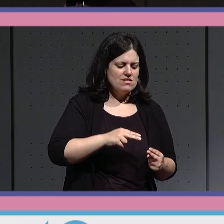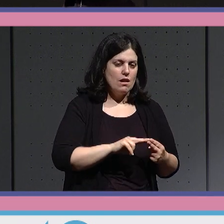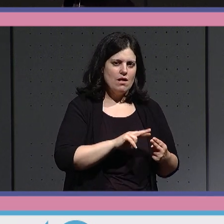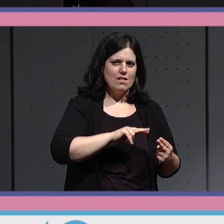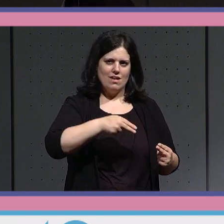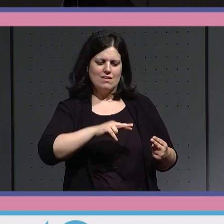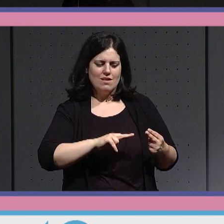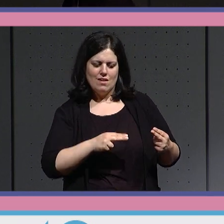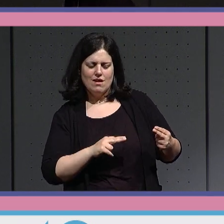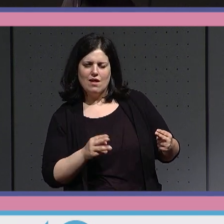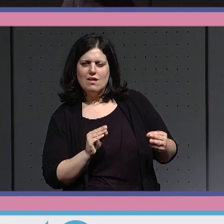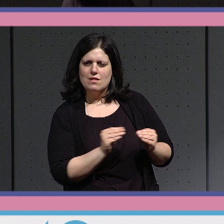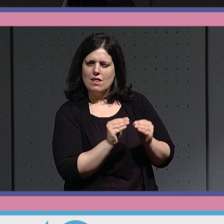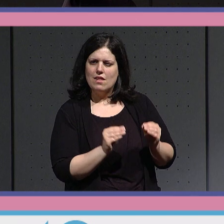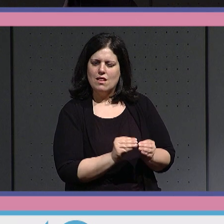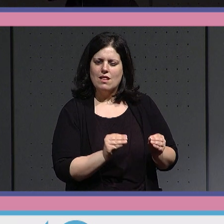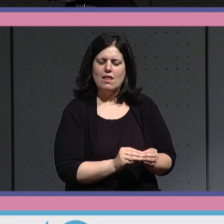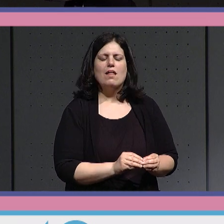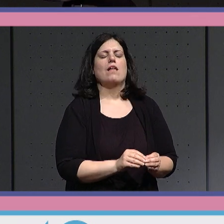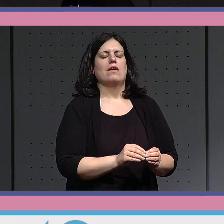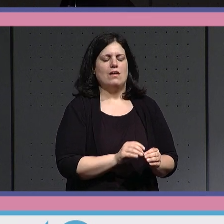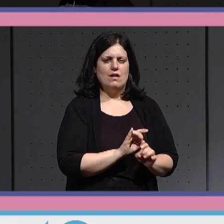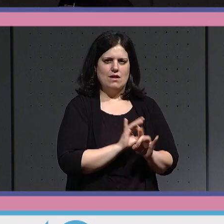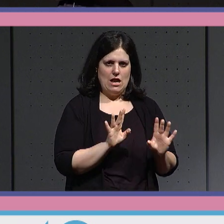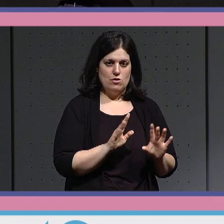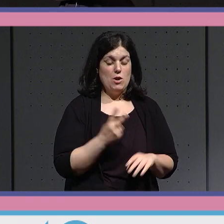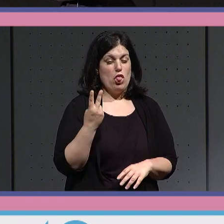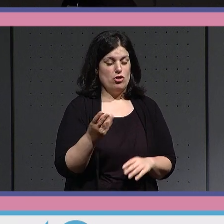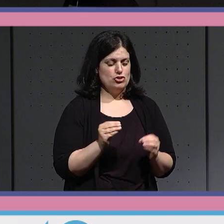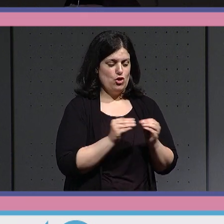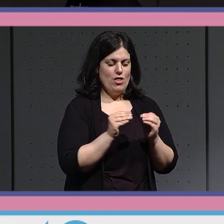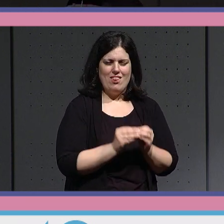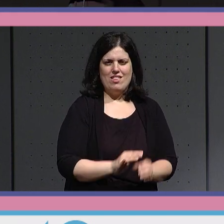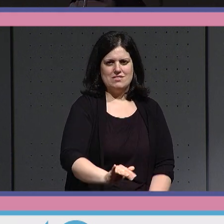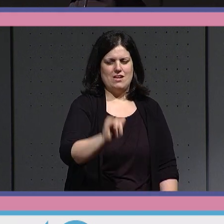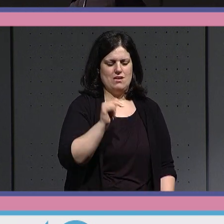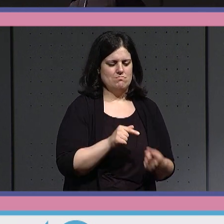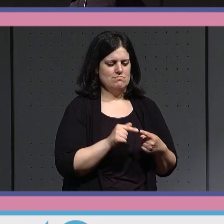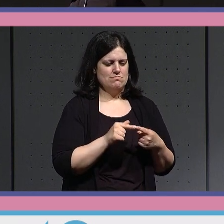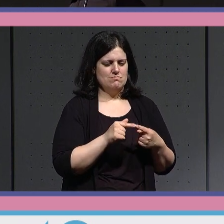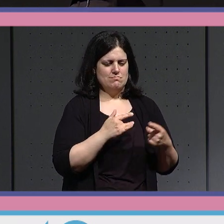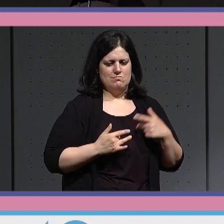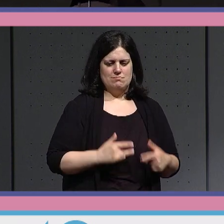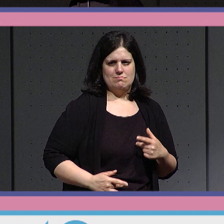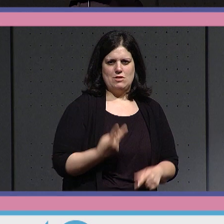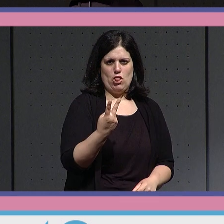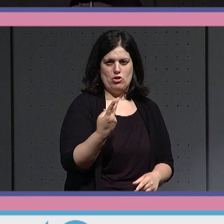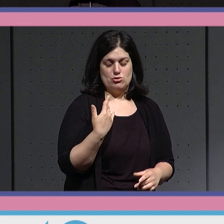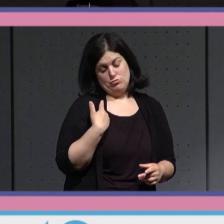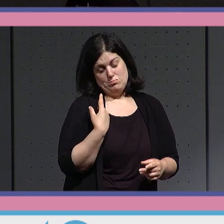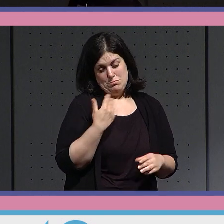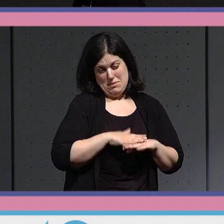a dar explicaciones, ¿de acuerdo? Pero por lo menos coinciden 2 cosas. Cuando eso pasa, siempre es más difícil diagnosticar y